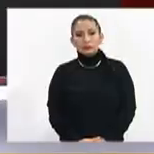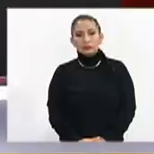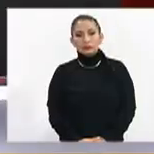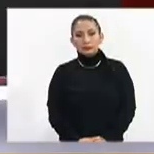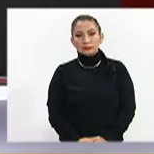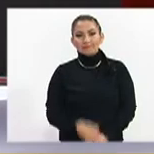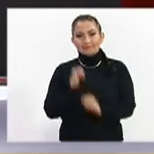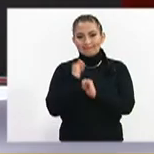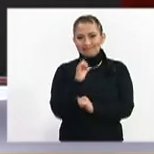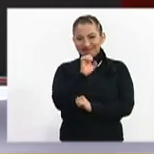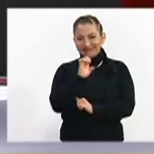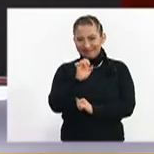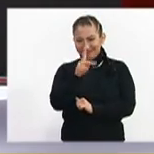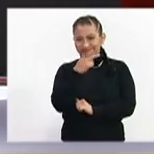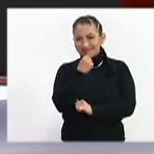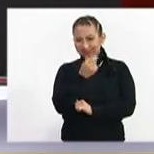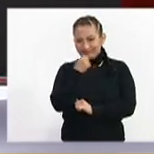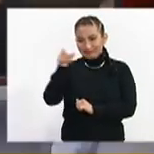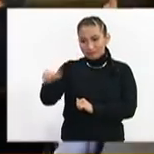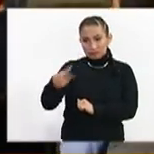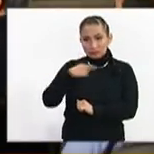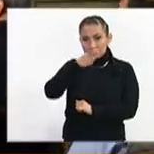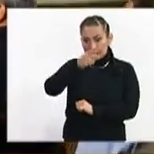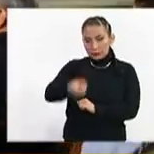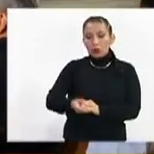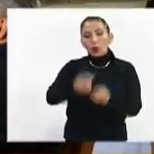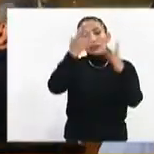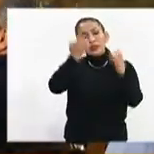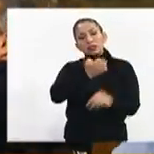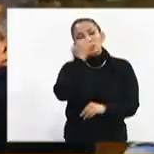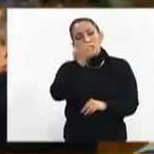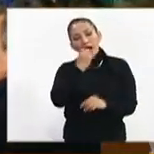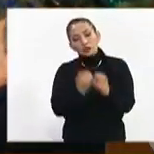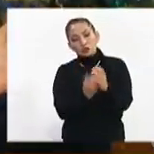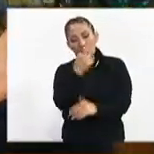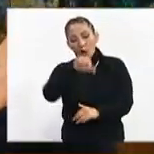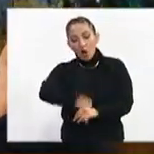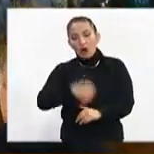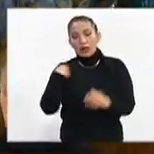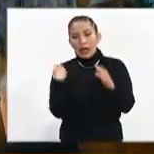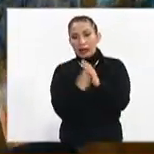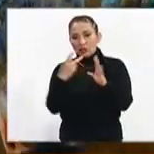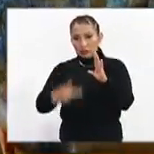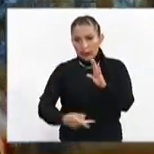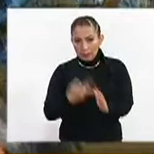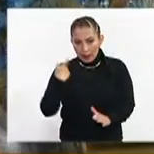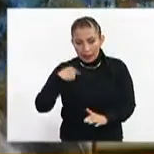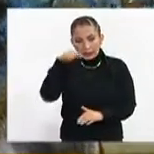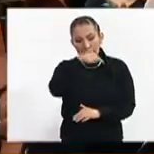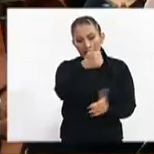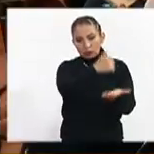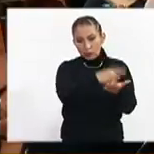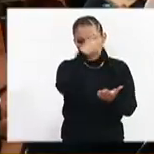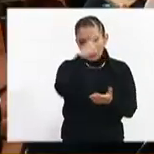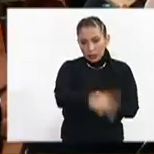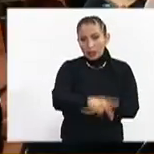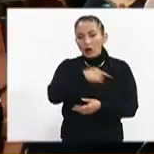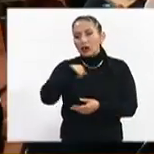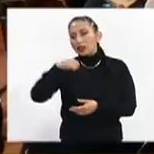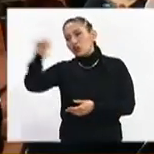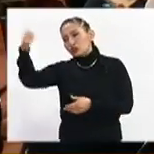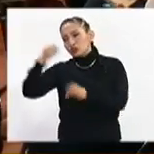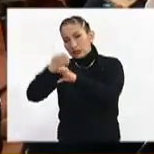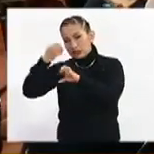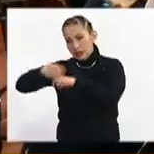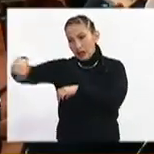El secretario de Educación Pública, Aurelio Nuño, actualizó también el número de escuelas que hoy podrán regresar a clases, tanto en la Ciudad de México como en